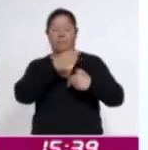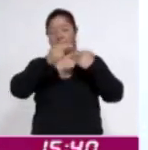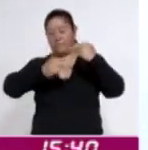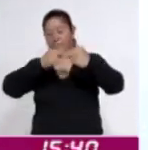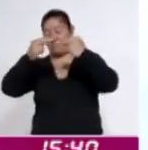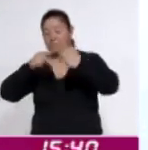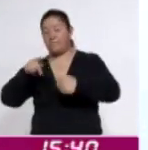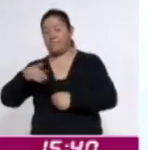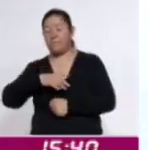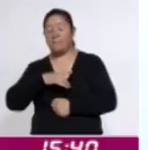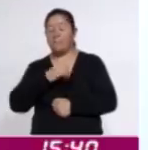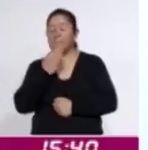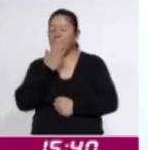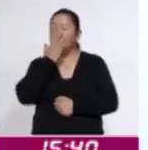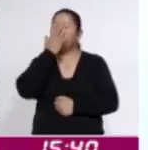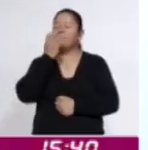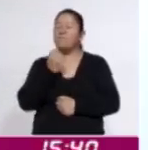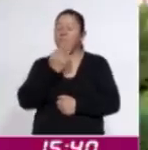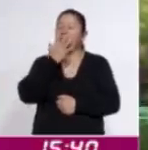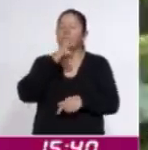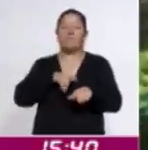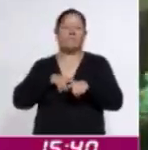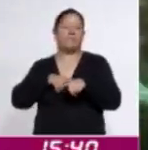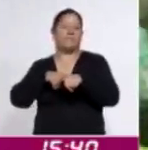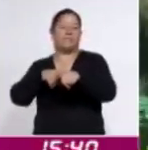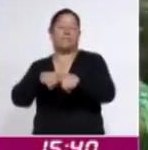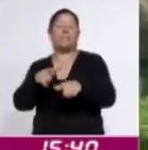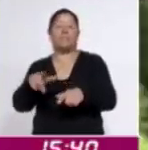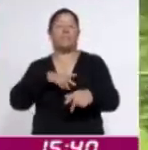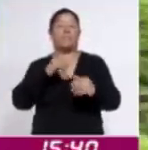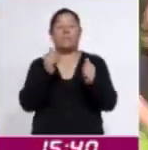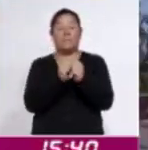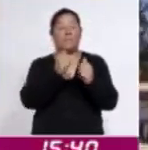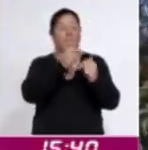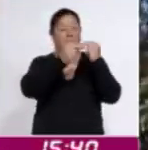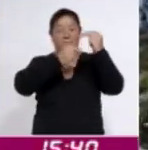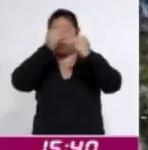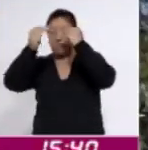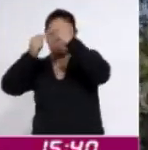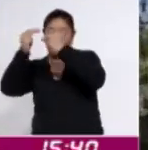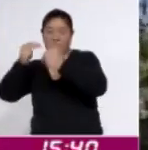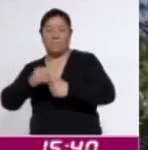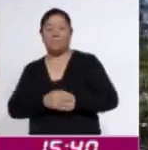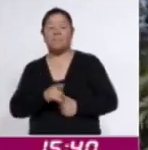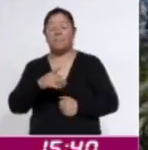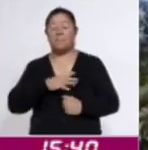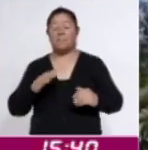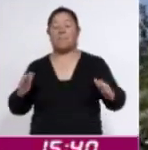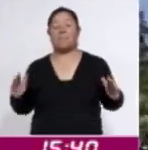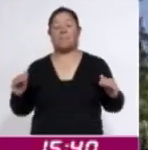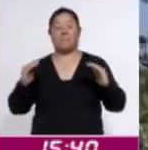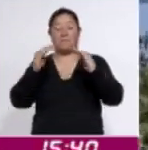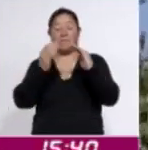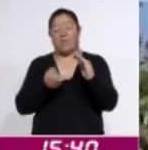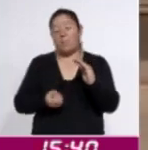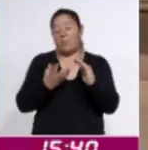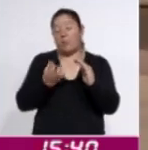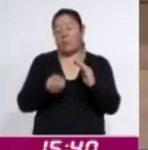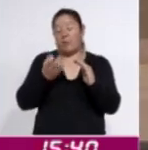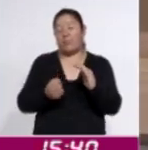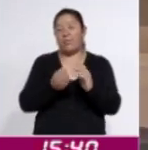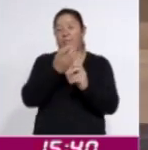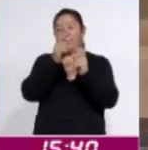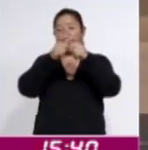prolongada a partículas suspendidas en el aire, agravada por la contaminación ambiental y las emisiones del volcán Popocatépetl, contribuye